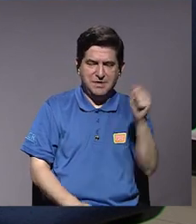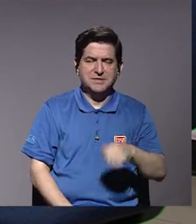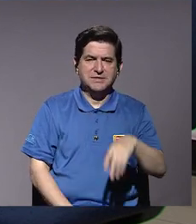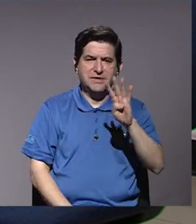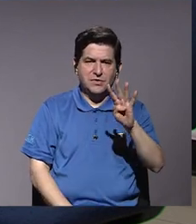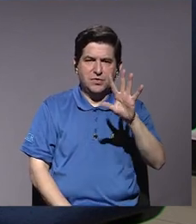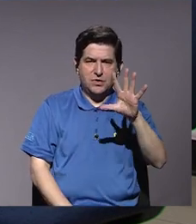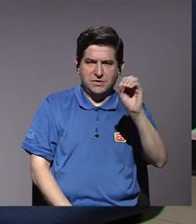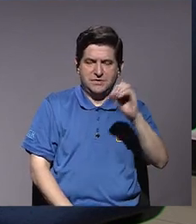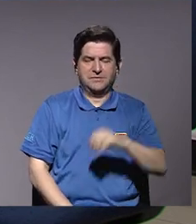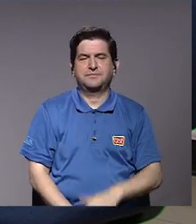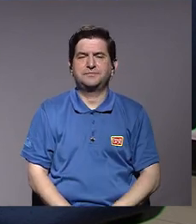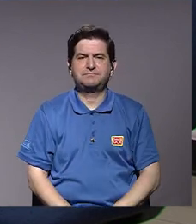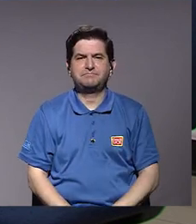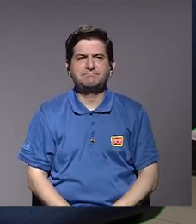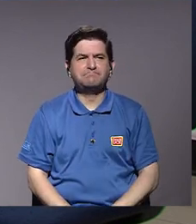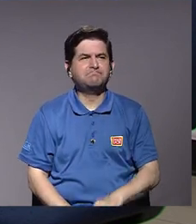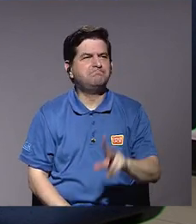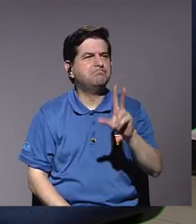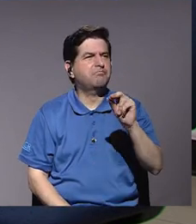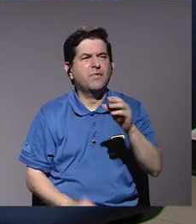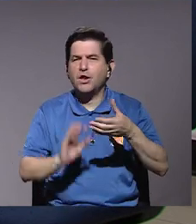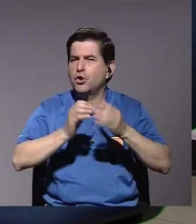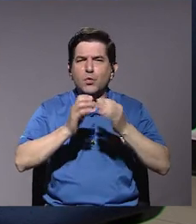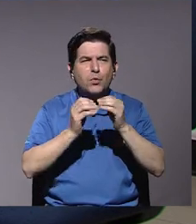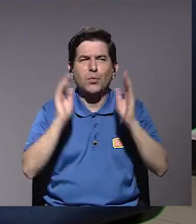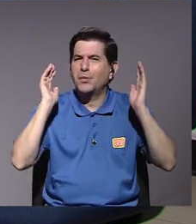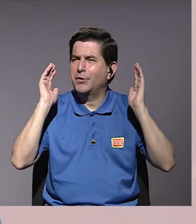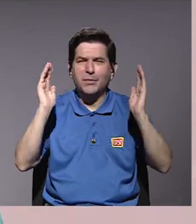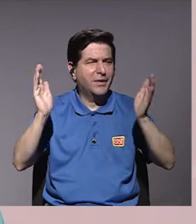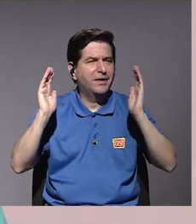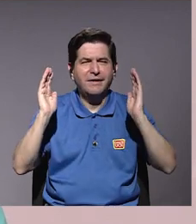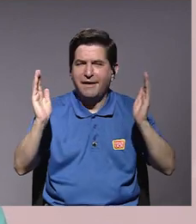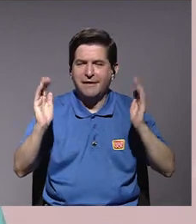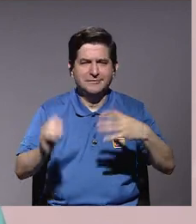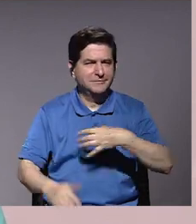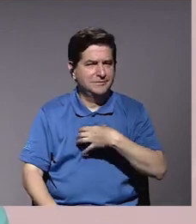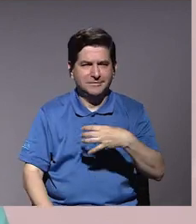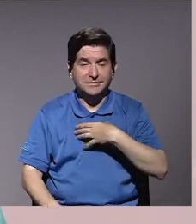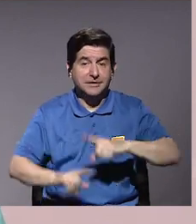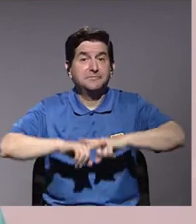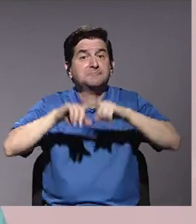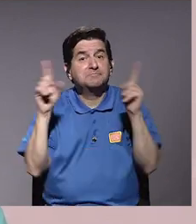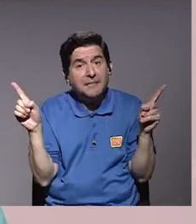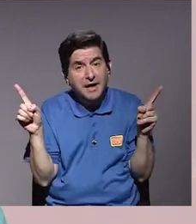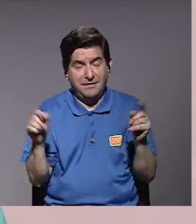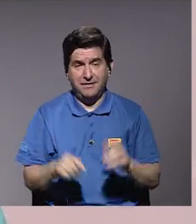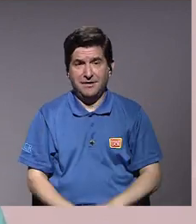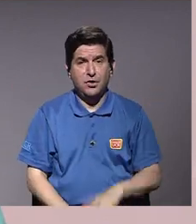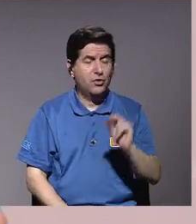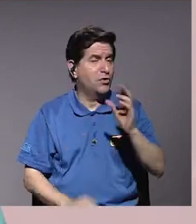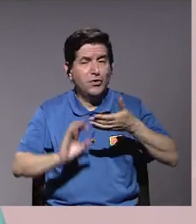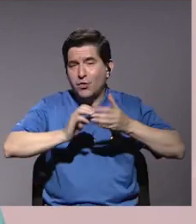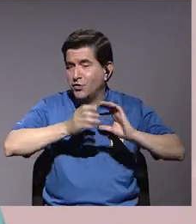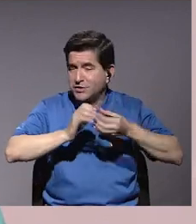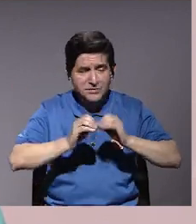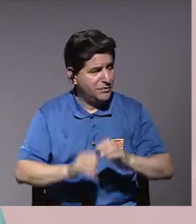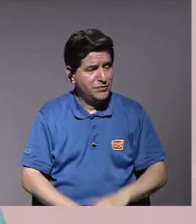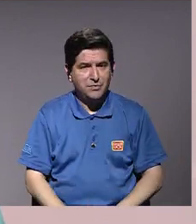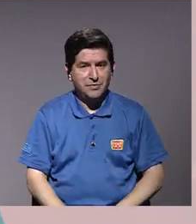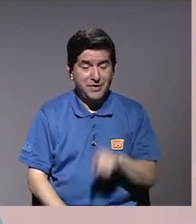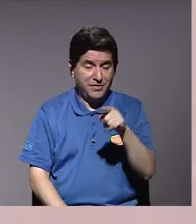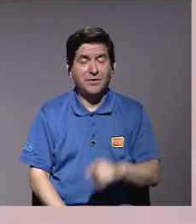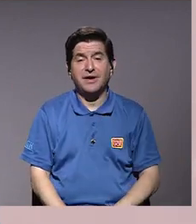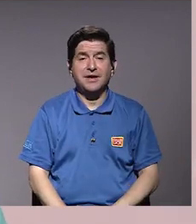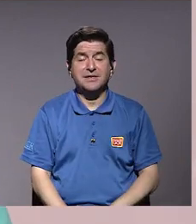aproximadamente 450. Entonces, no es una cantidad muy grande de quejas. Sin embargo, aquí no es la cantidad, sino